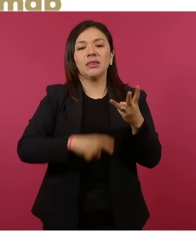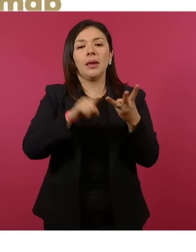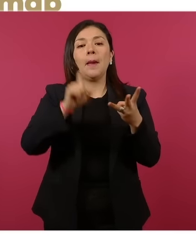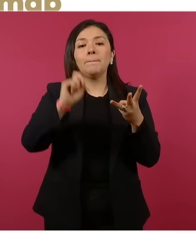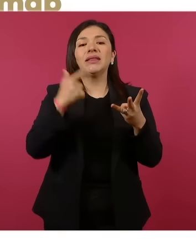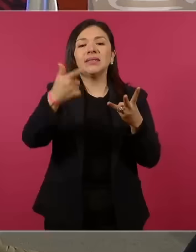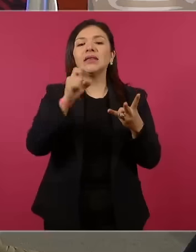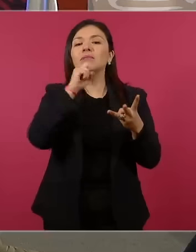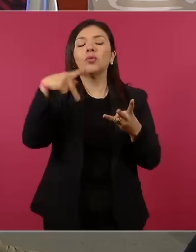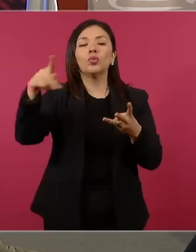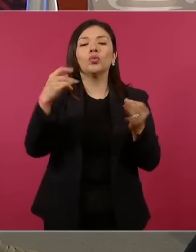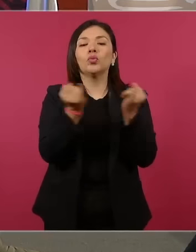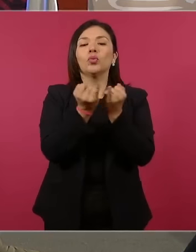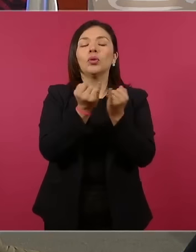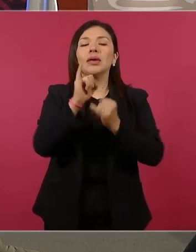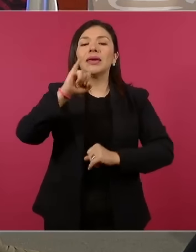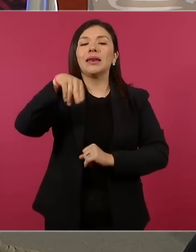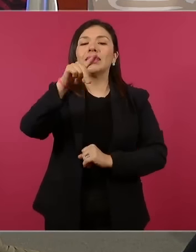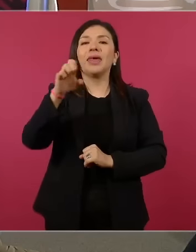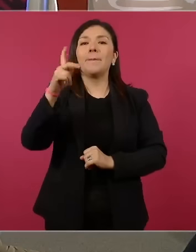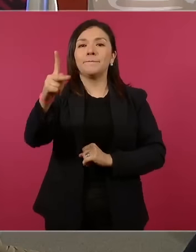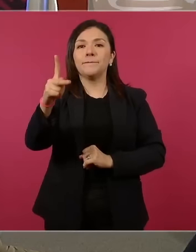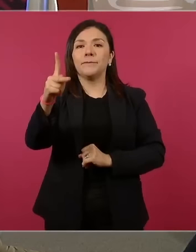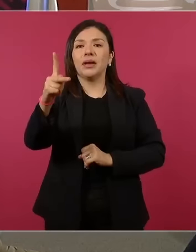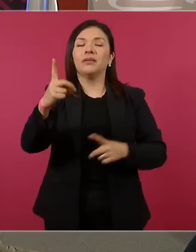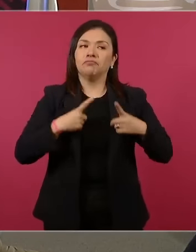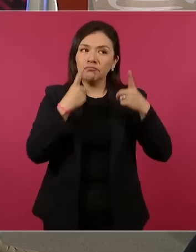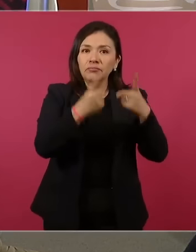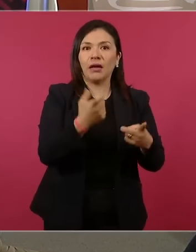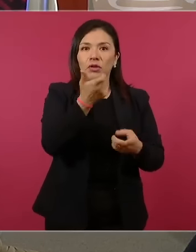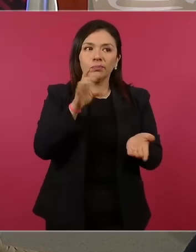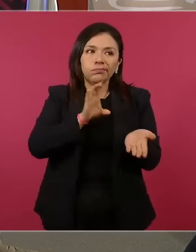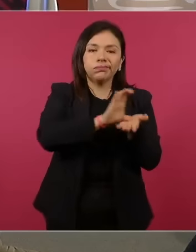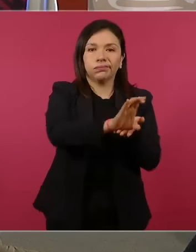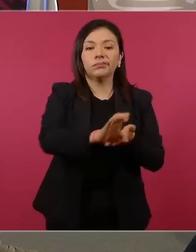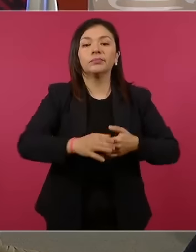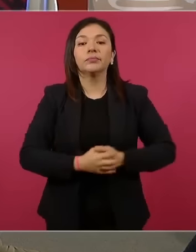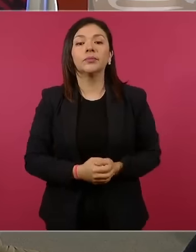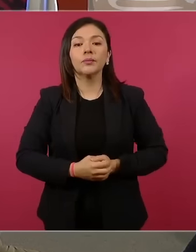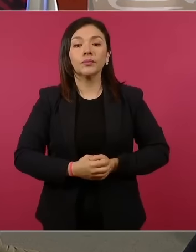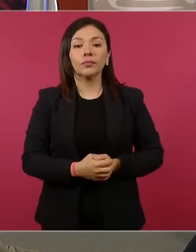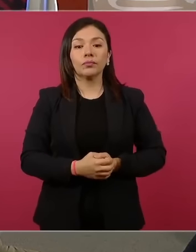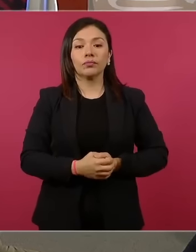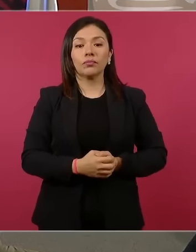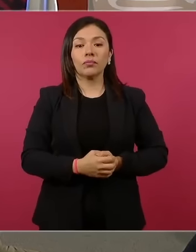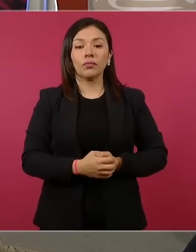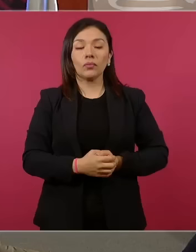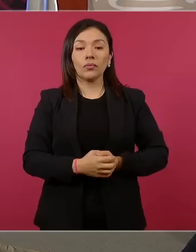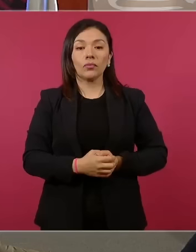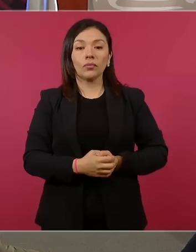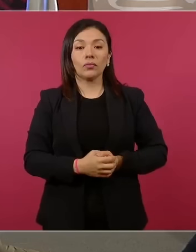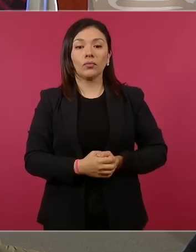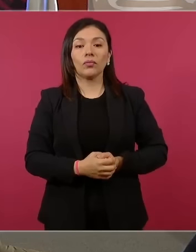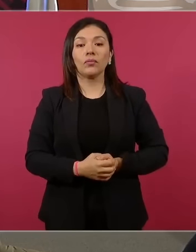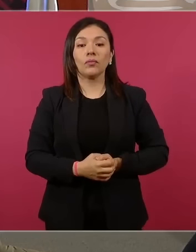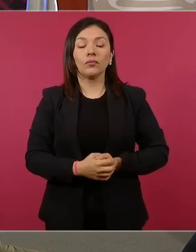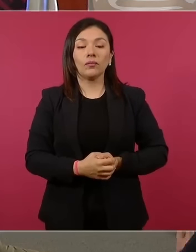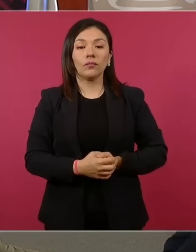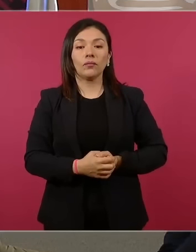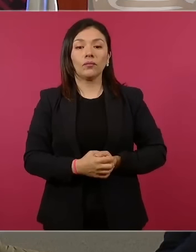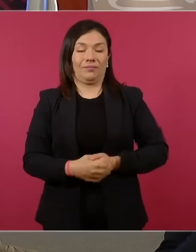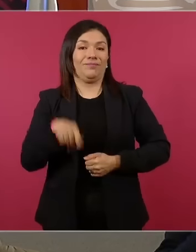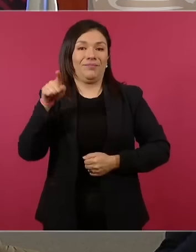transferencia del Instituto Nacional para devolverle al pueblo lo robado. La que sigue, por favor. Estas son las aportaciones